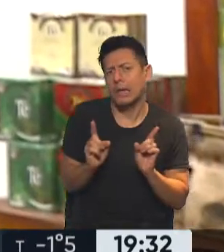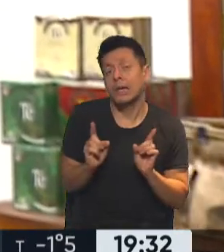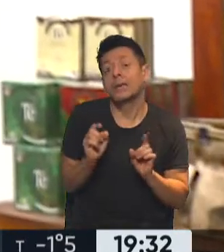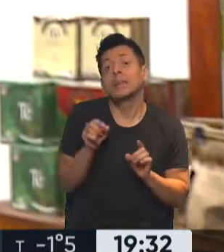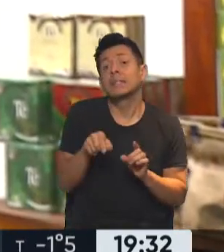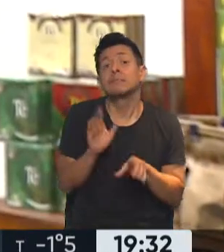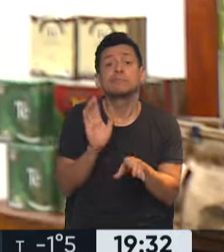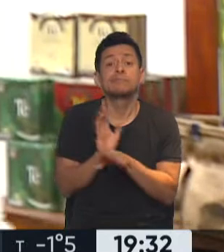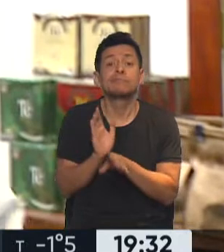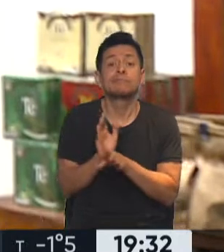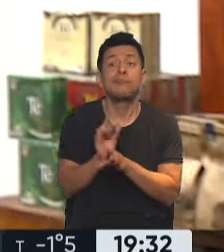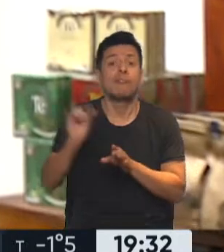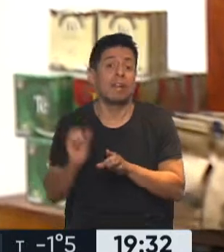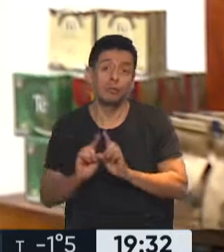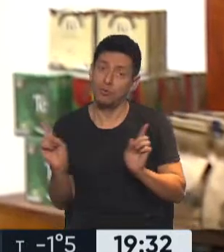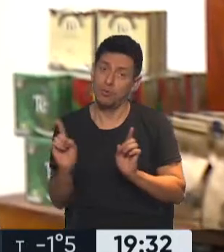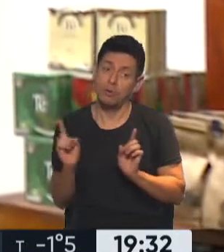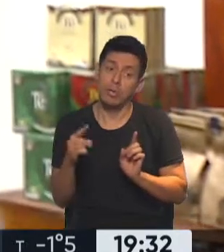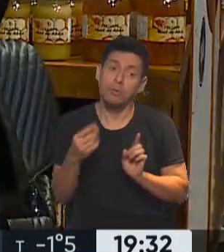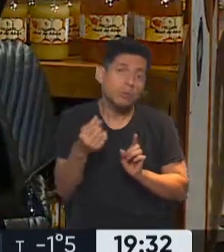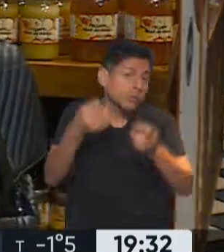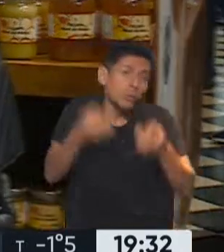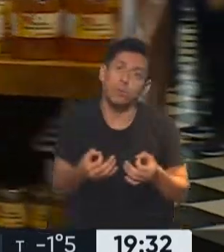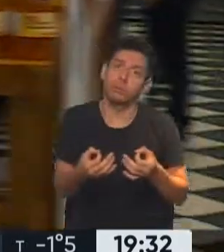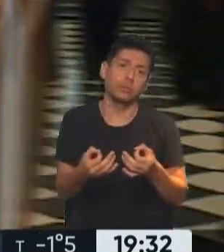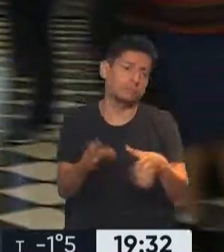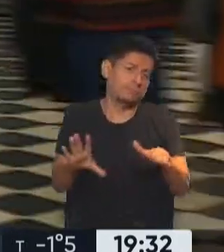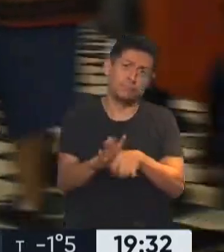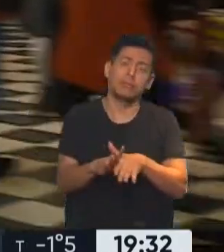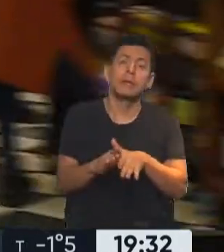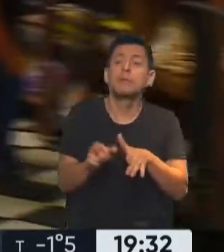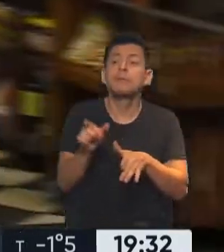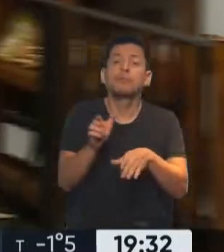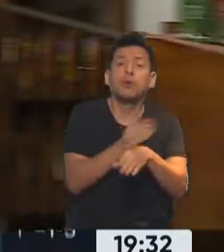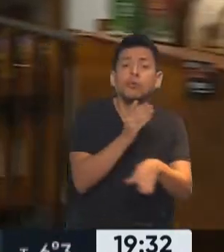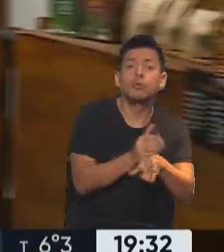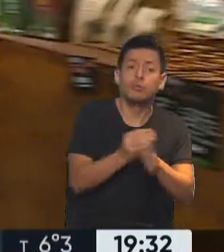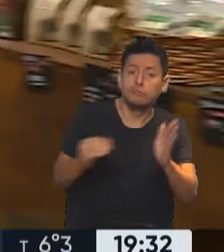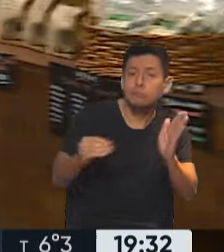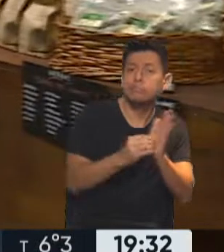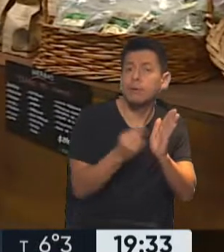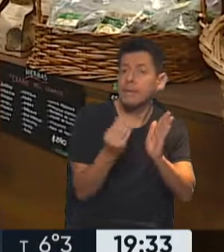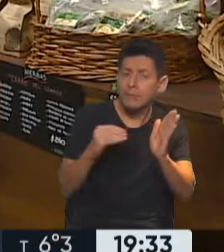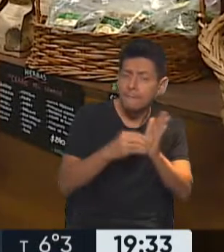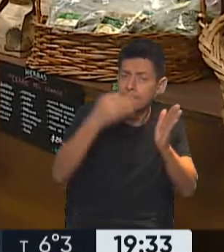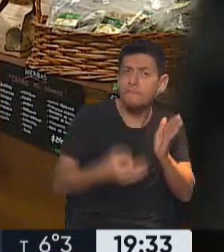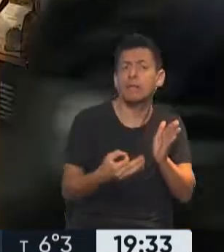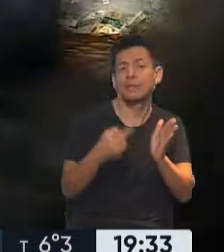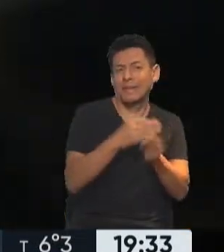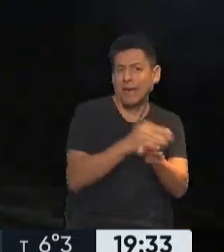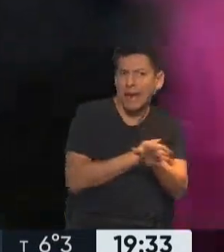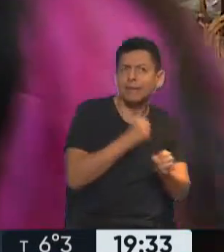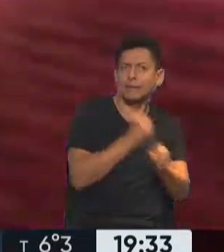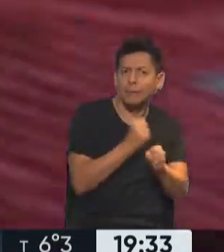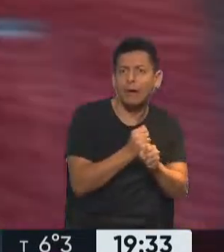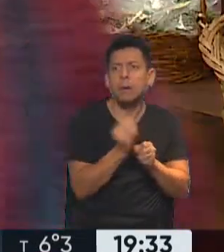necesariamente nos lleva al producto más barato, pero sí al precio más justo. Es el precio que el productor establece como su precio válido por su trabajo, se le suma